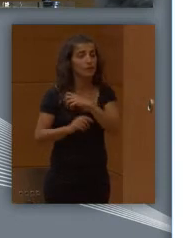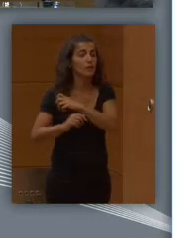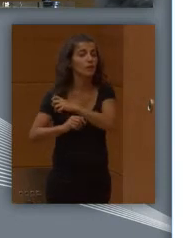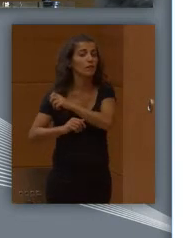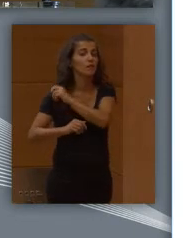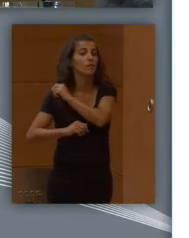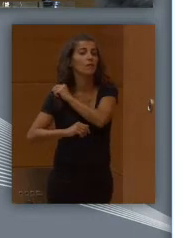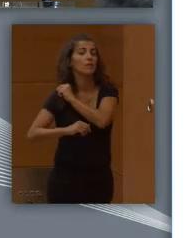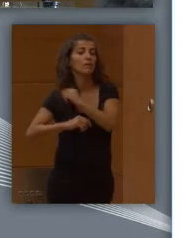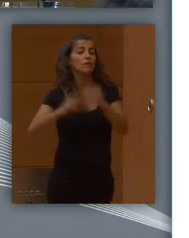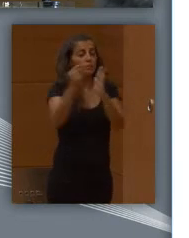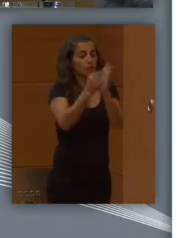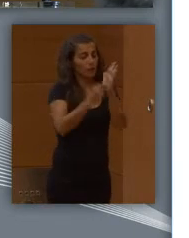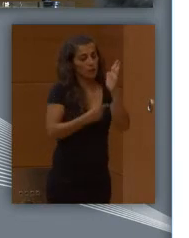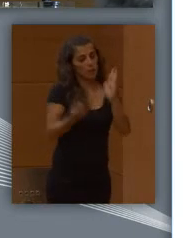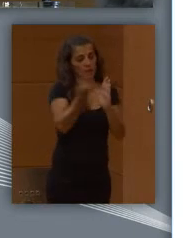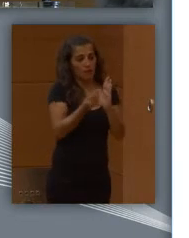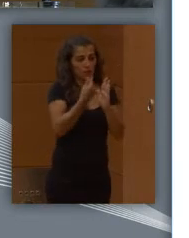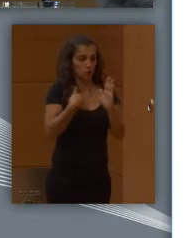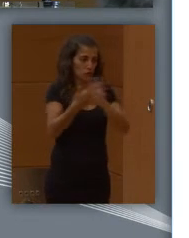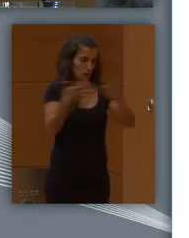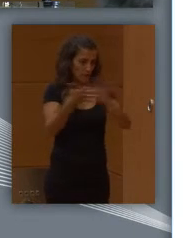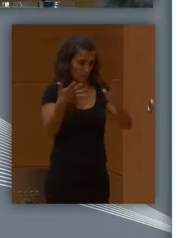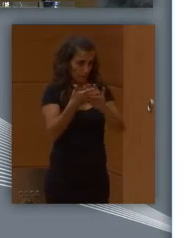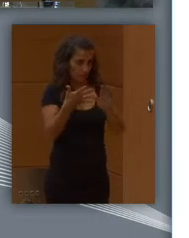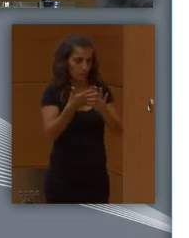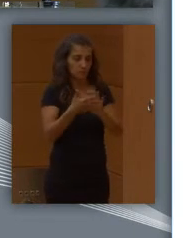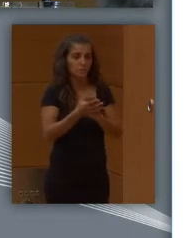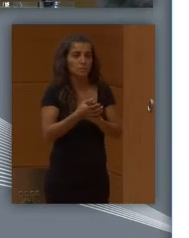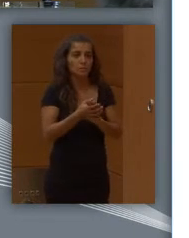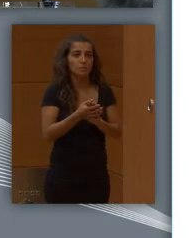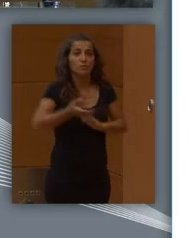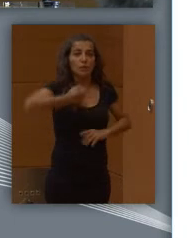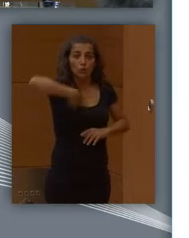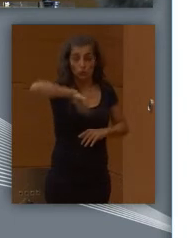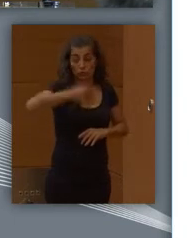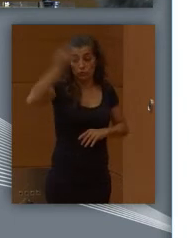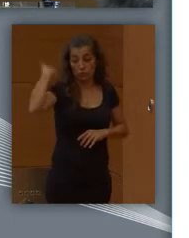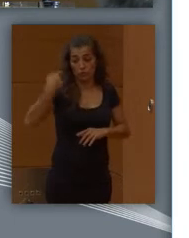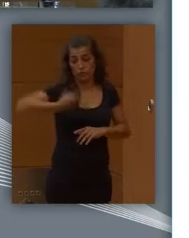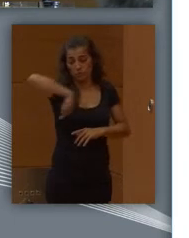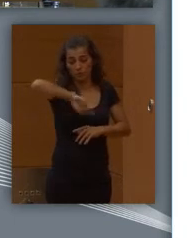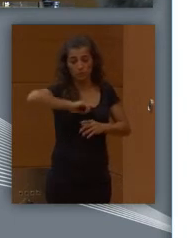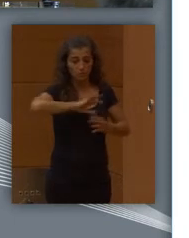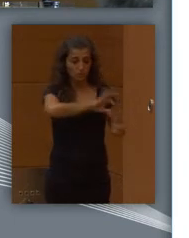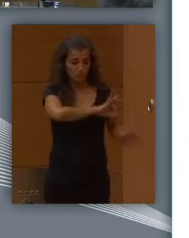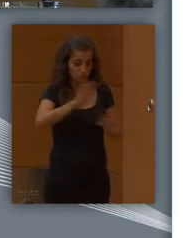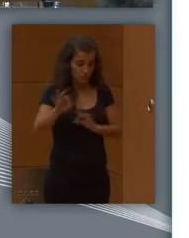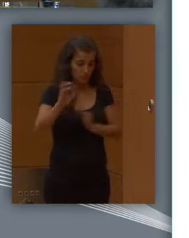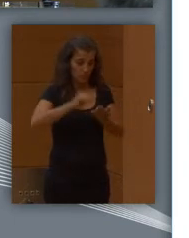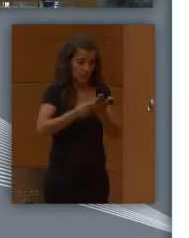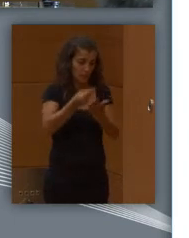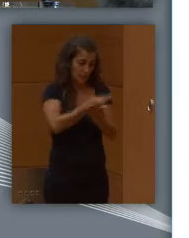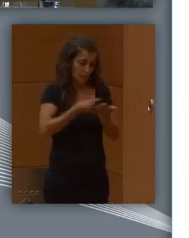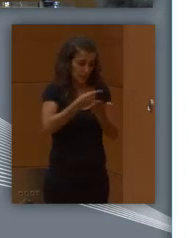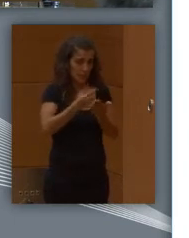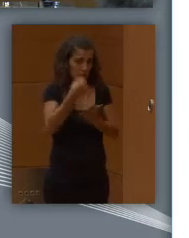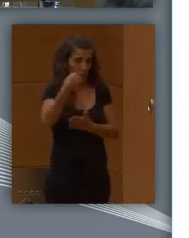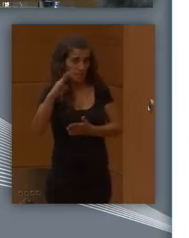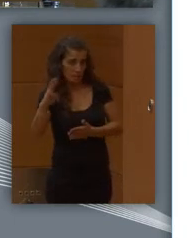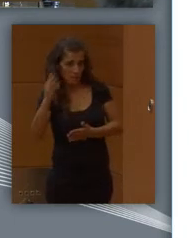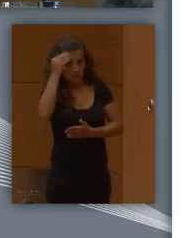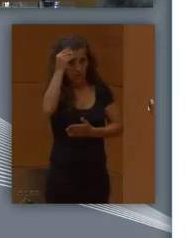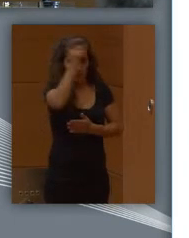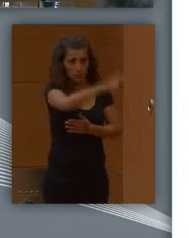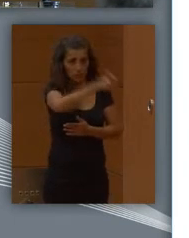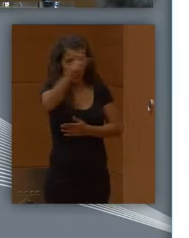Principio de diseño. Voy a pasar muy rápido. Nosotros, cuando diseñamos la aplicación, pensamos en dos tipos de usuarios, los